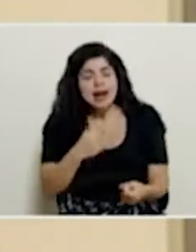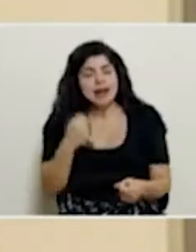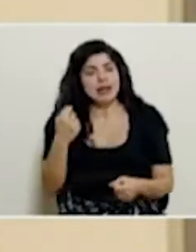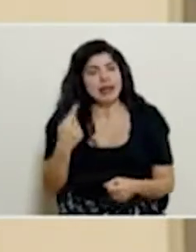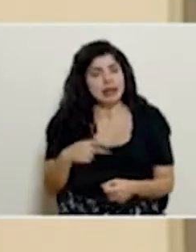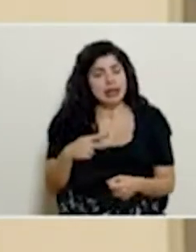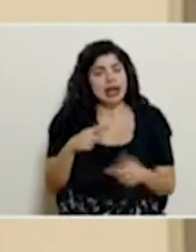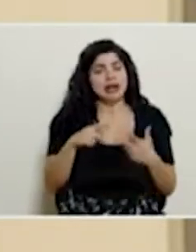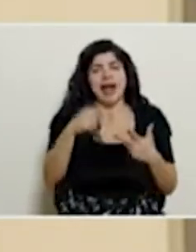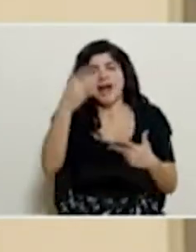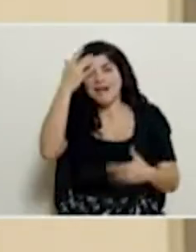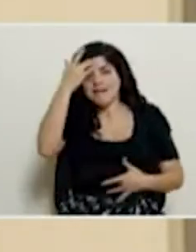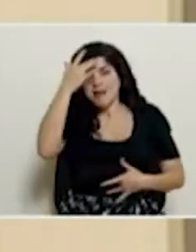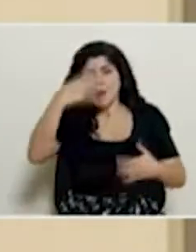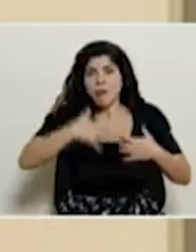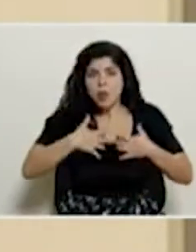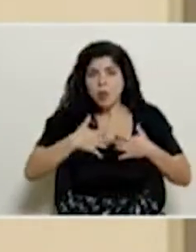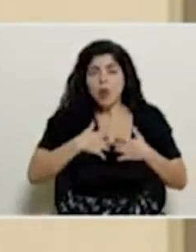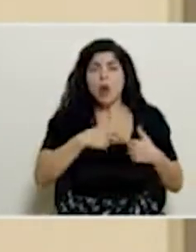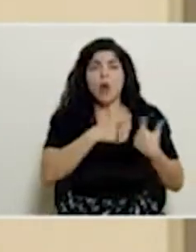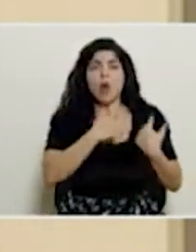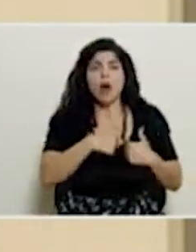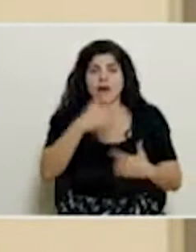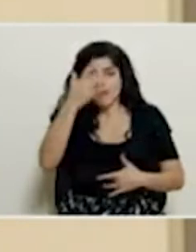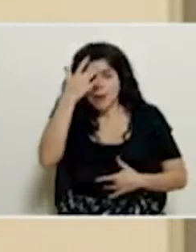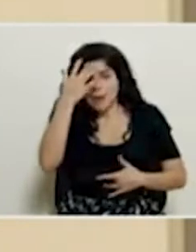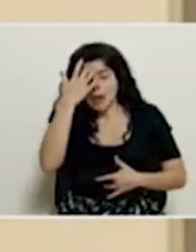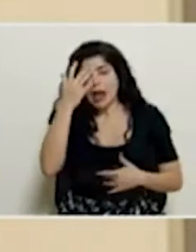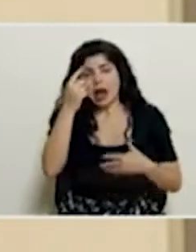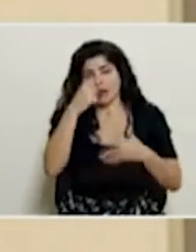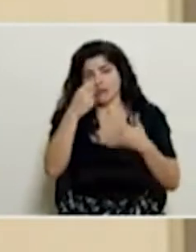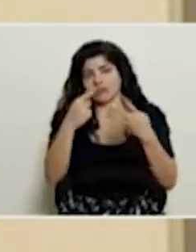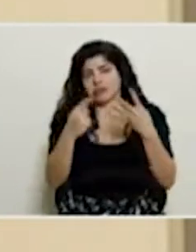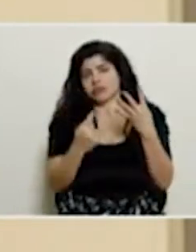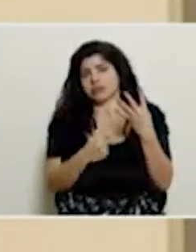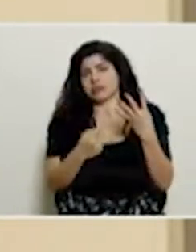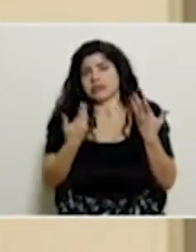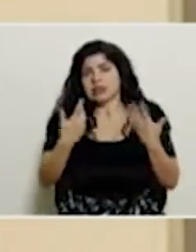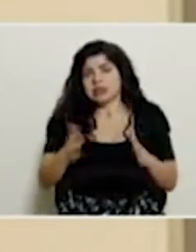¿verdad? Son factores que ya hemos venido, la hipertensión, los factores que hemos venido